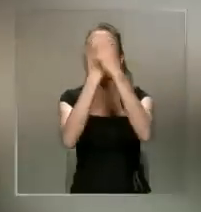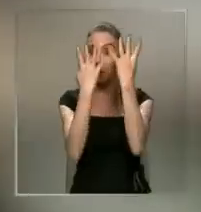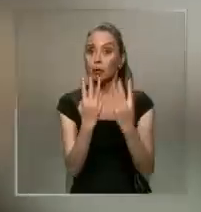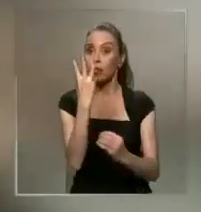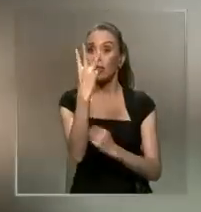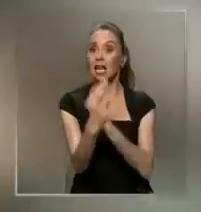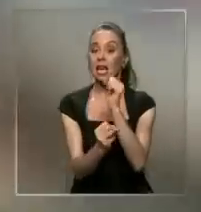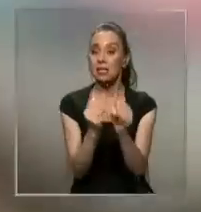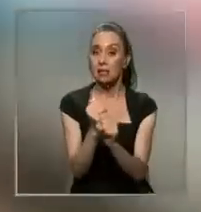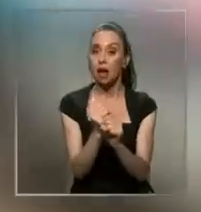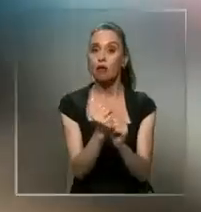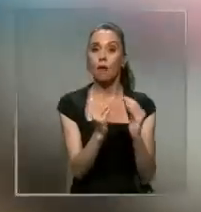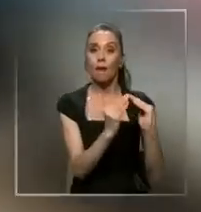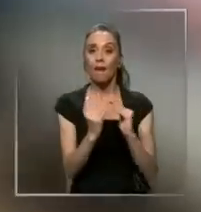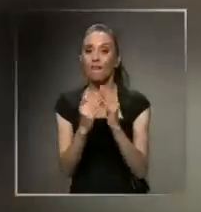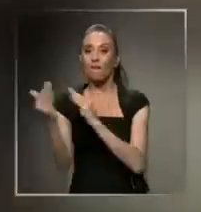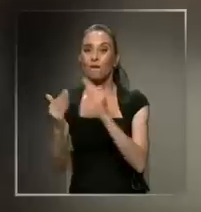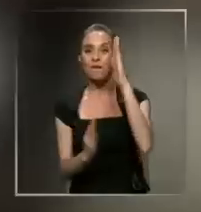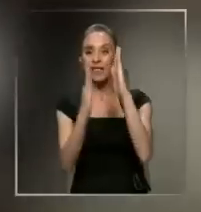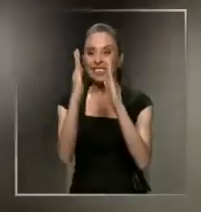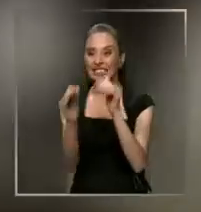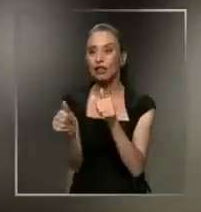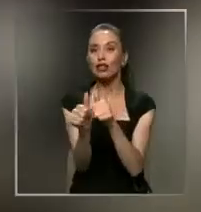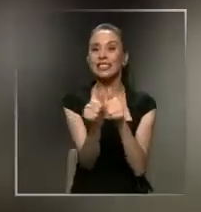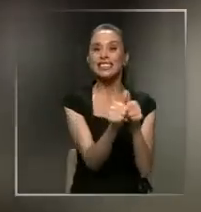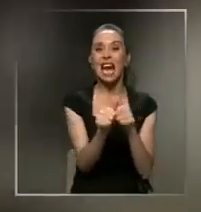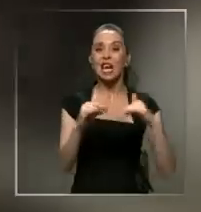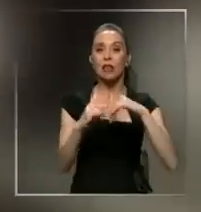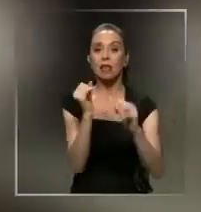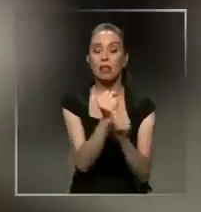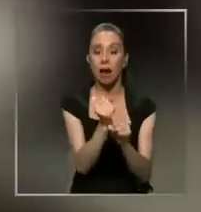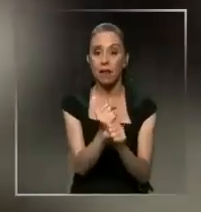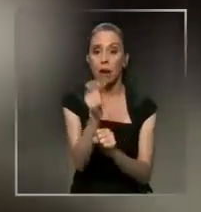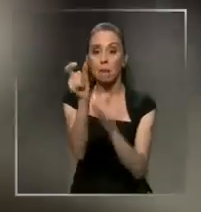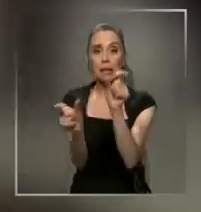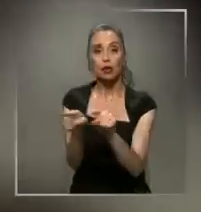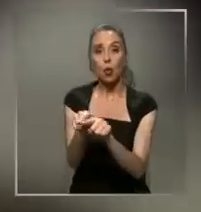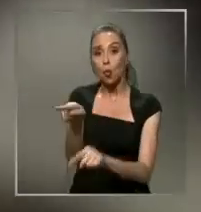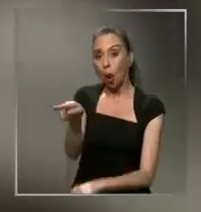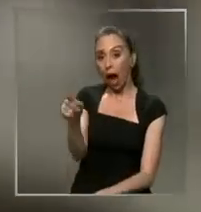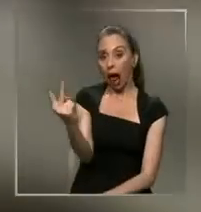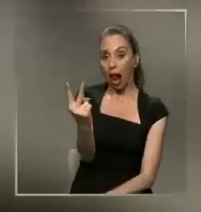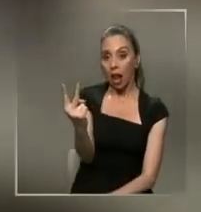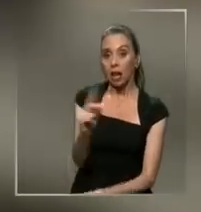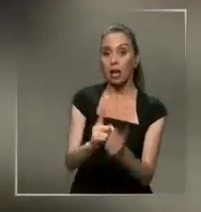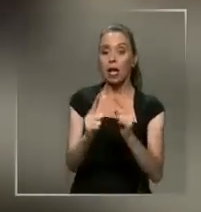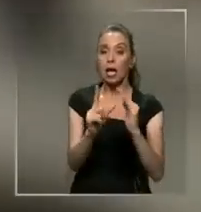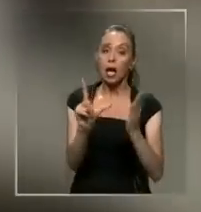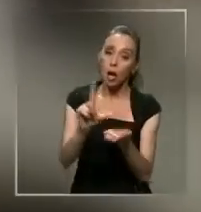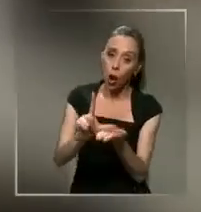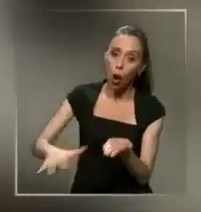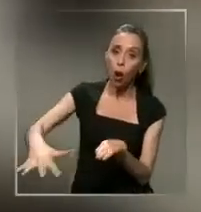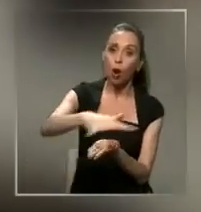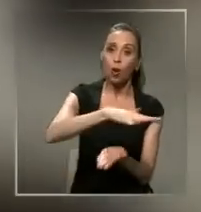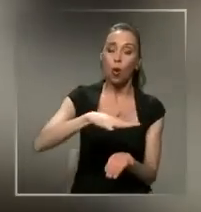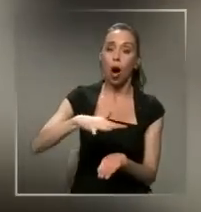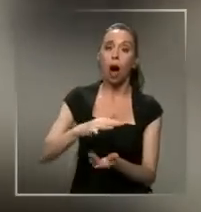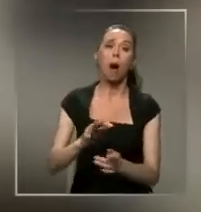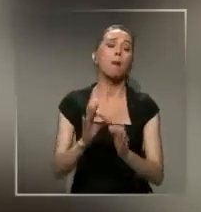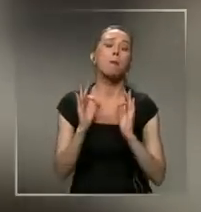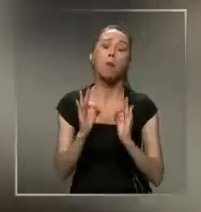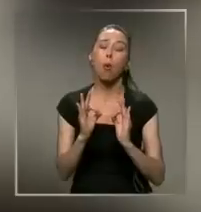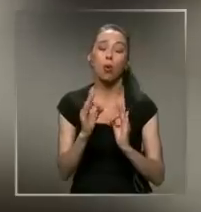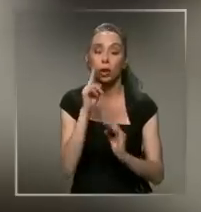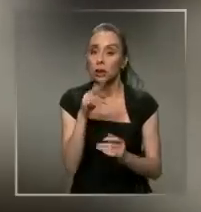Los vecinos y quienes trabajan en las cercanías de los terminales de buses reclaman que individuos como estos han convertido el lugar en una zona